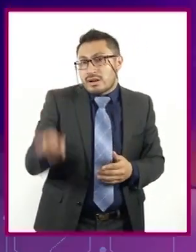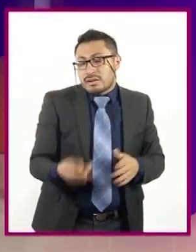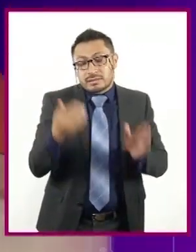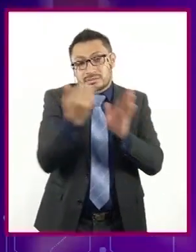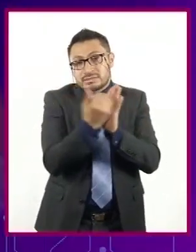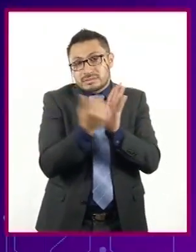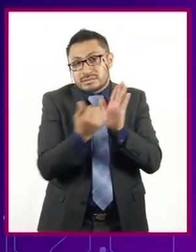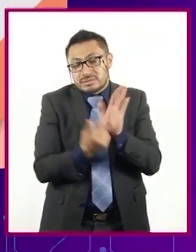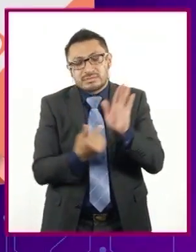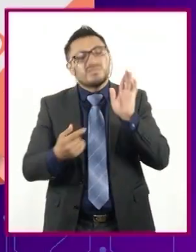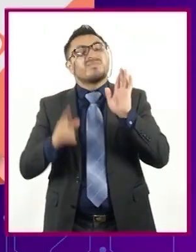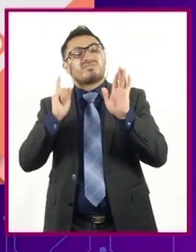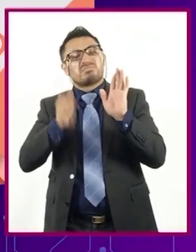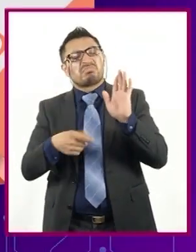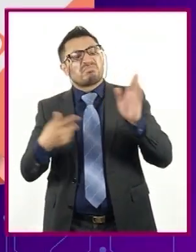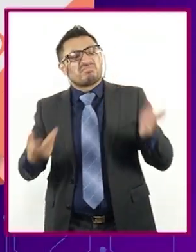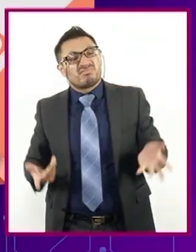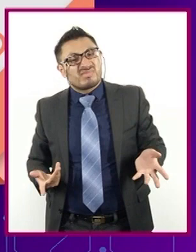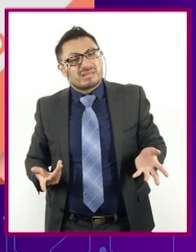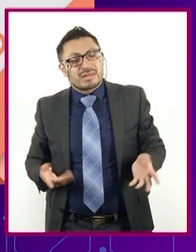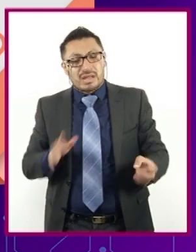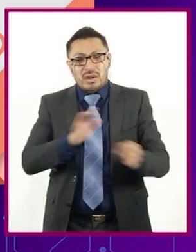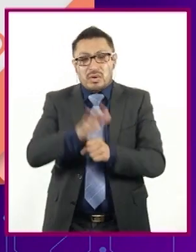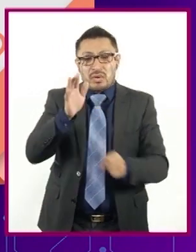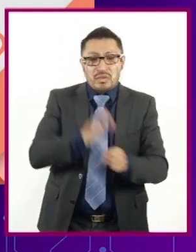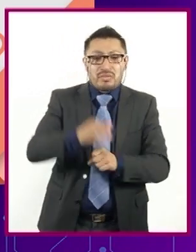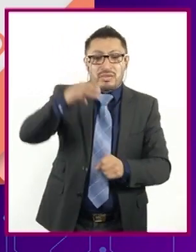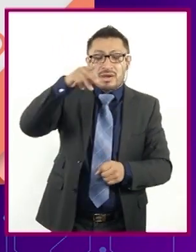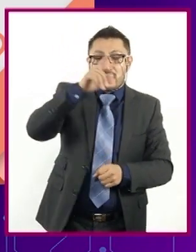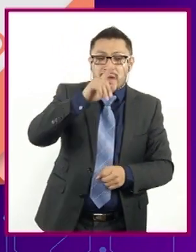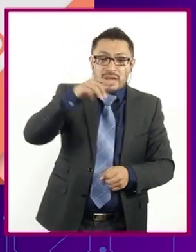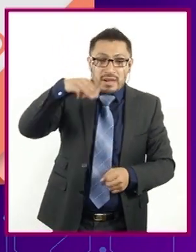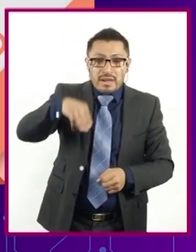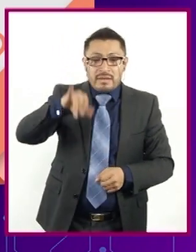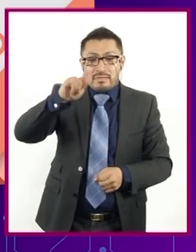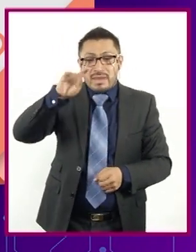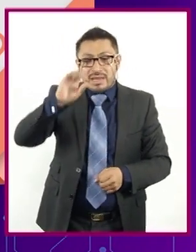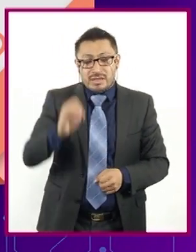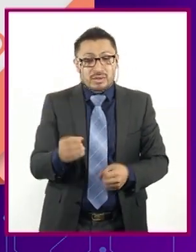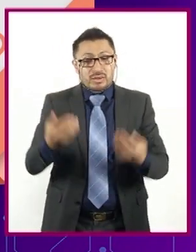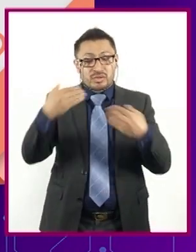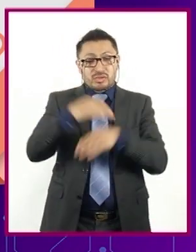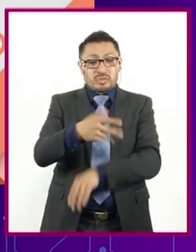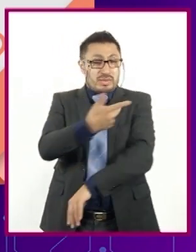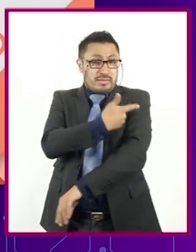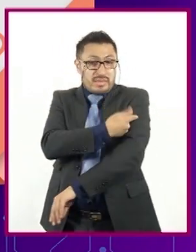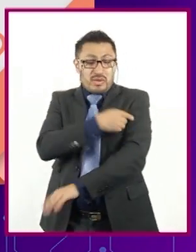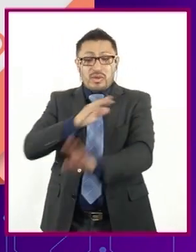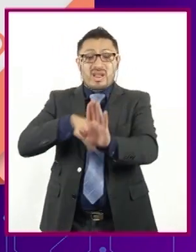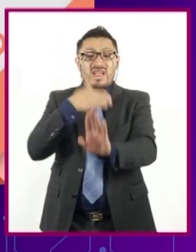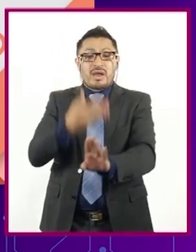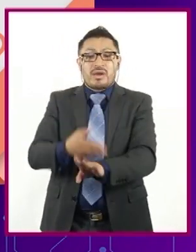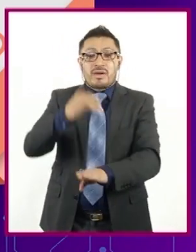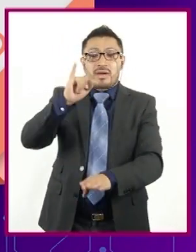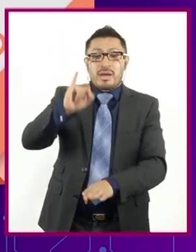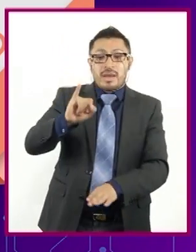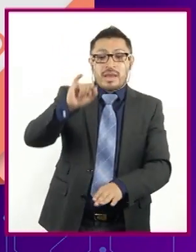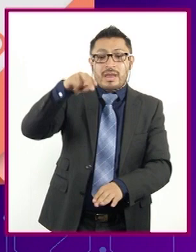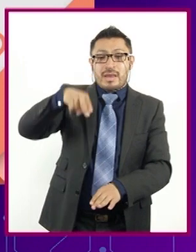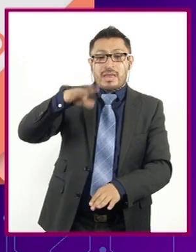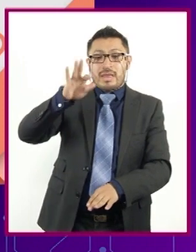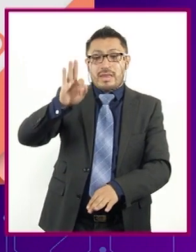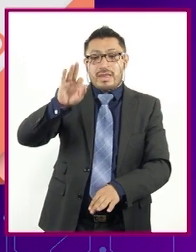planteó son: ¿cuáles son los mitos de la vacuna contra la influenza? ¿Cuándo debemos